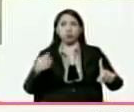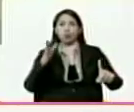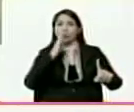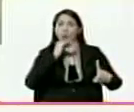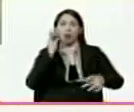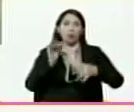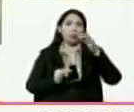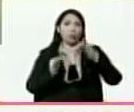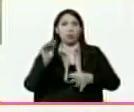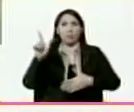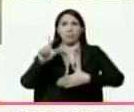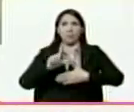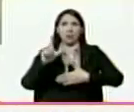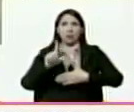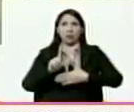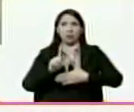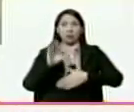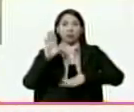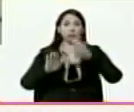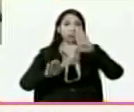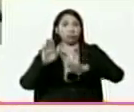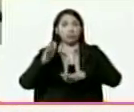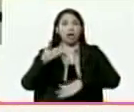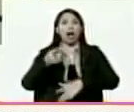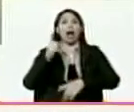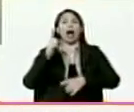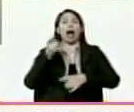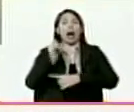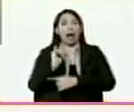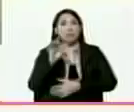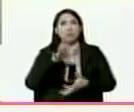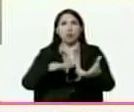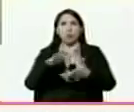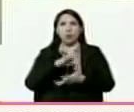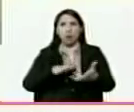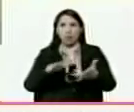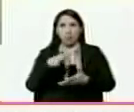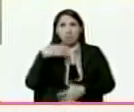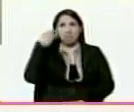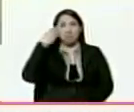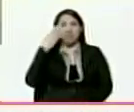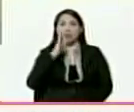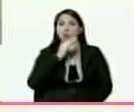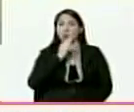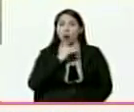aún persisten al día de hoy y parecen no tener final.